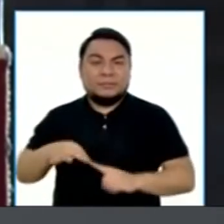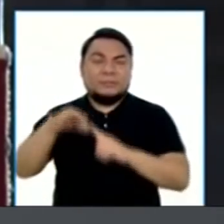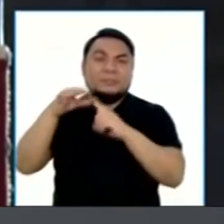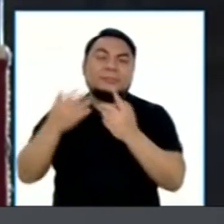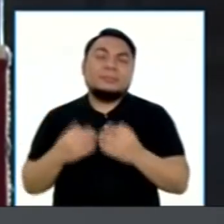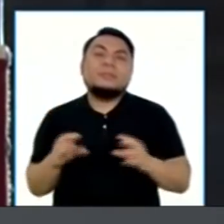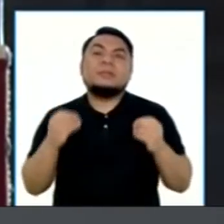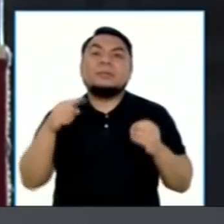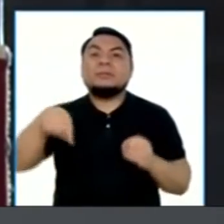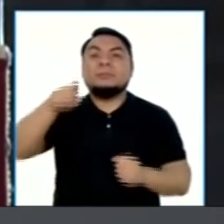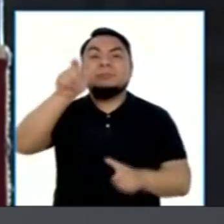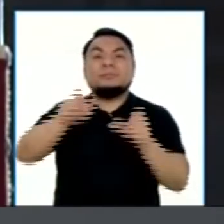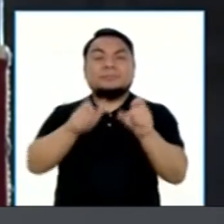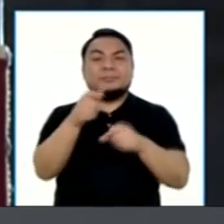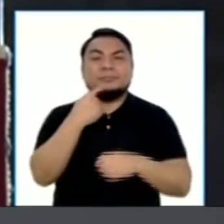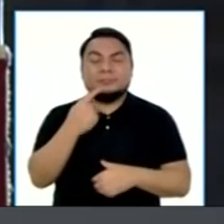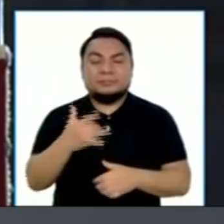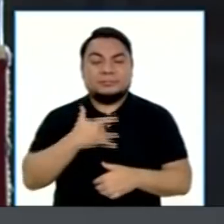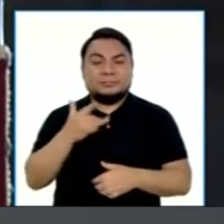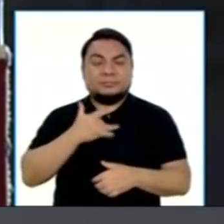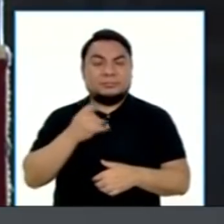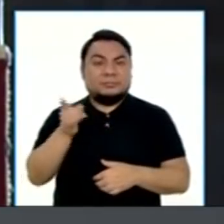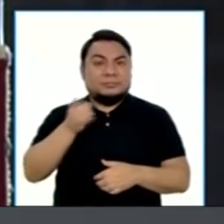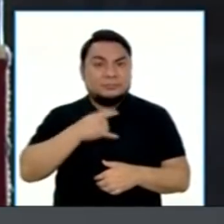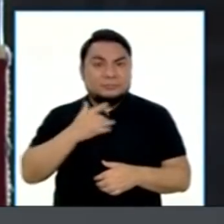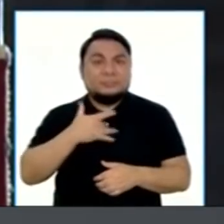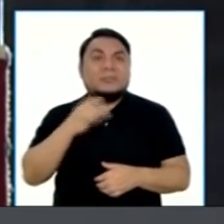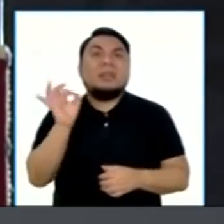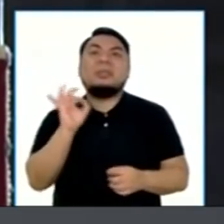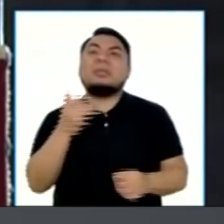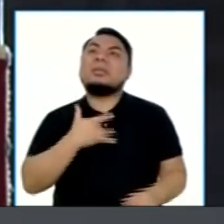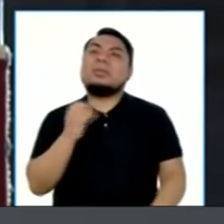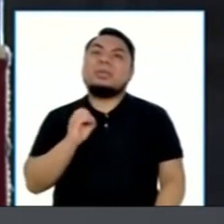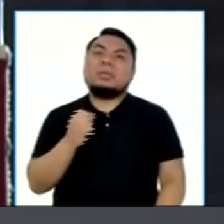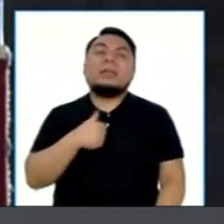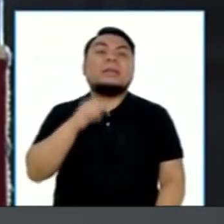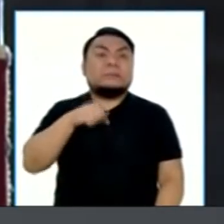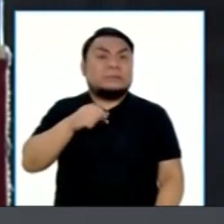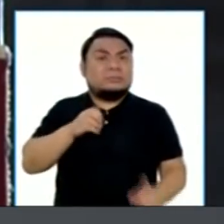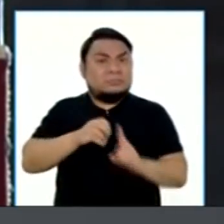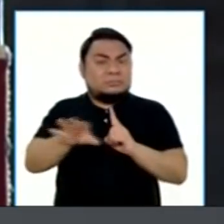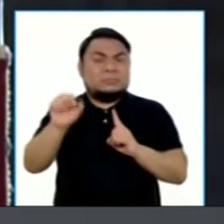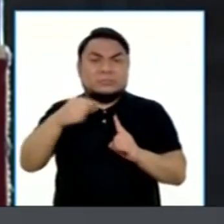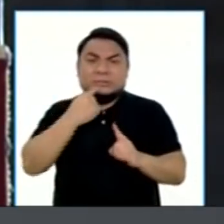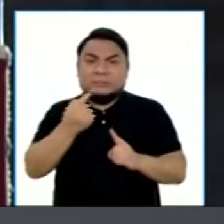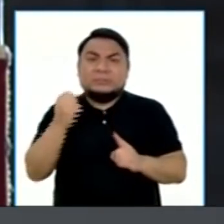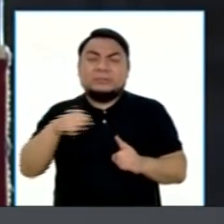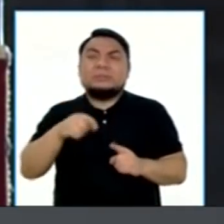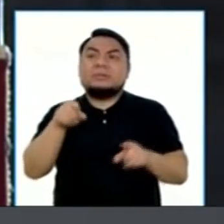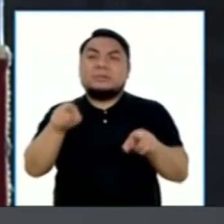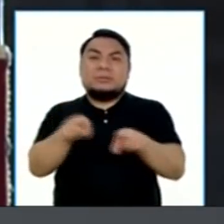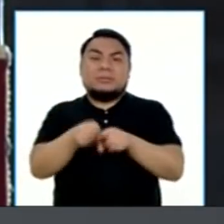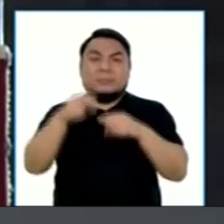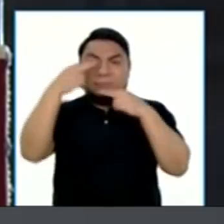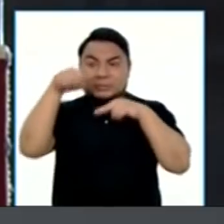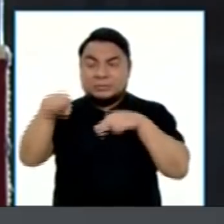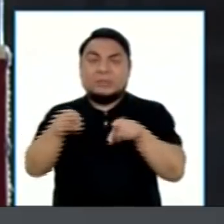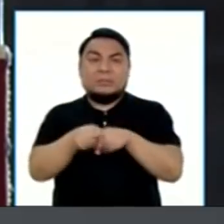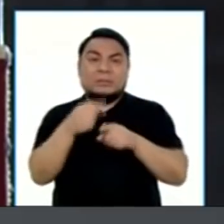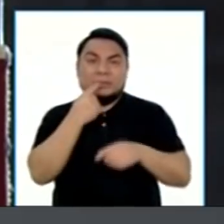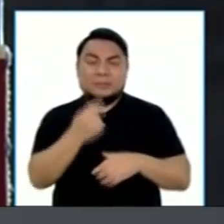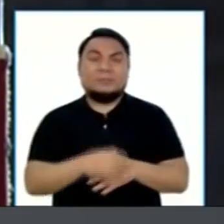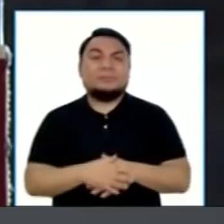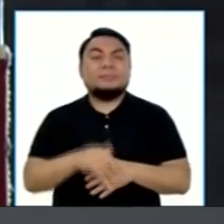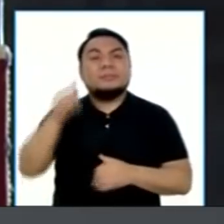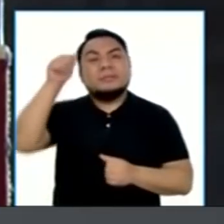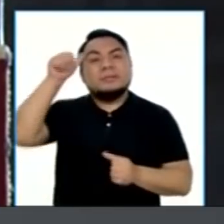particular porque las personas asintomáticas sí nos contagian. Y lo mencioné en la misma entrevista.